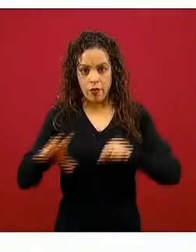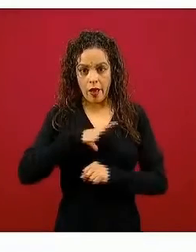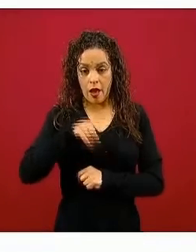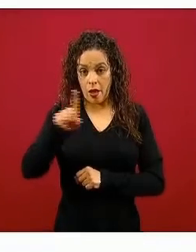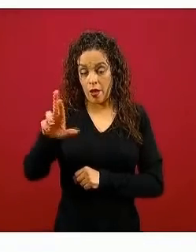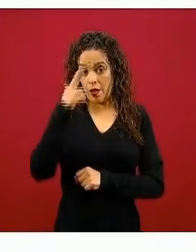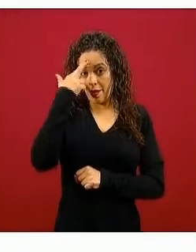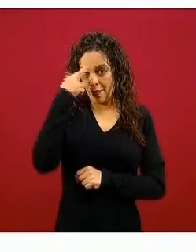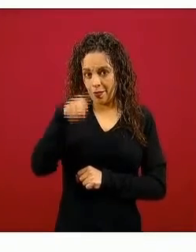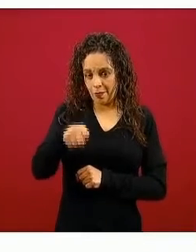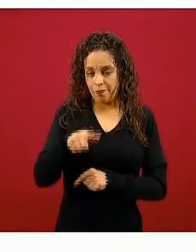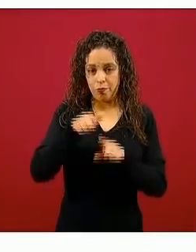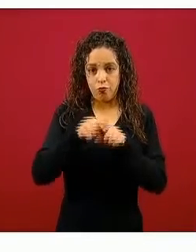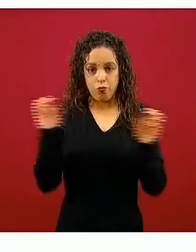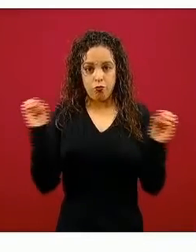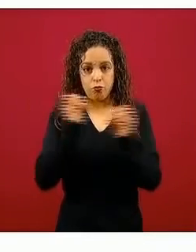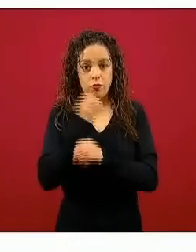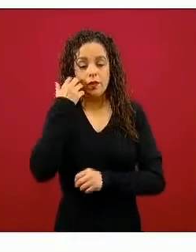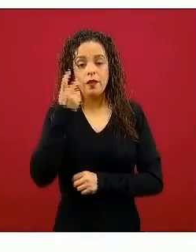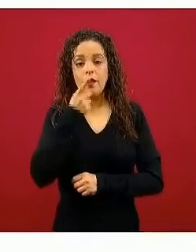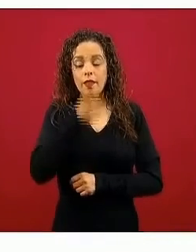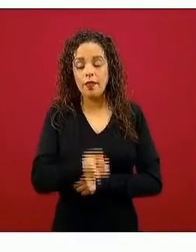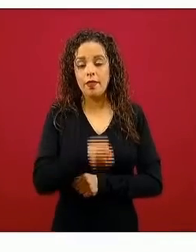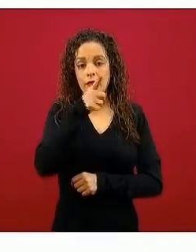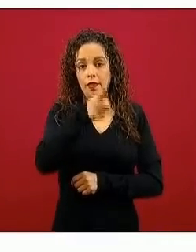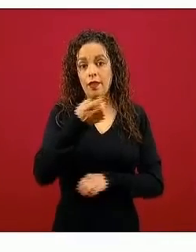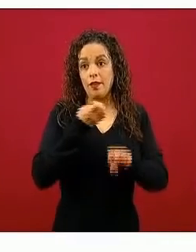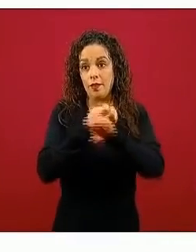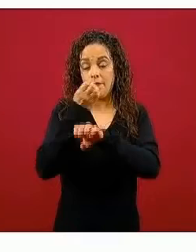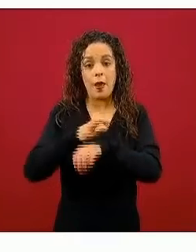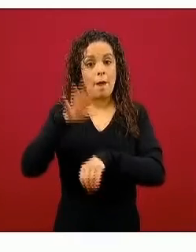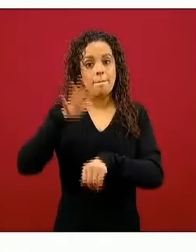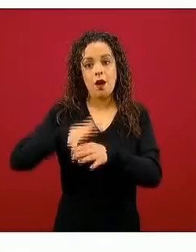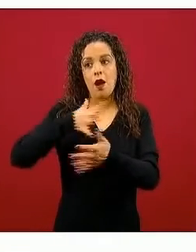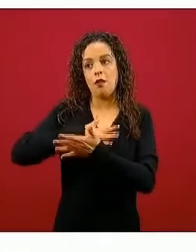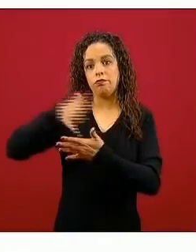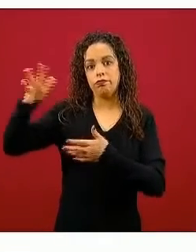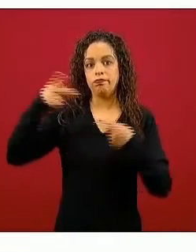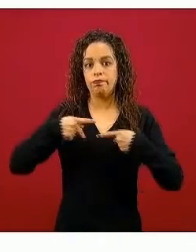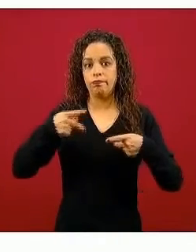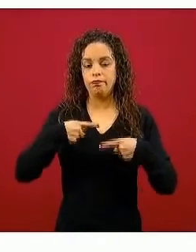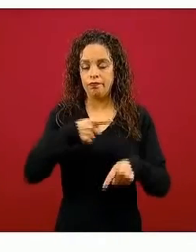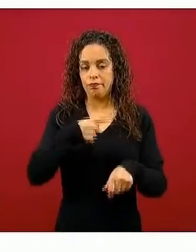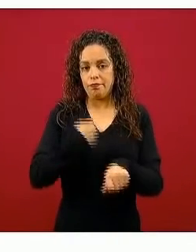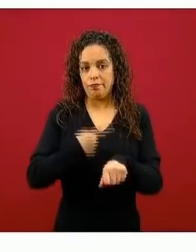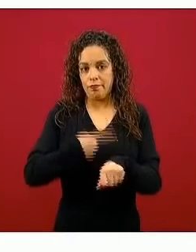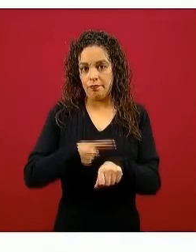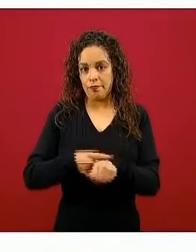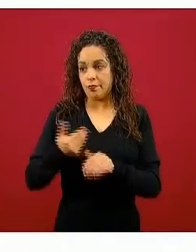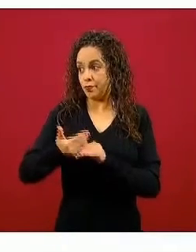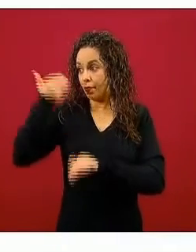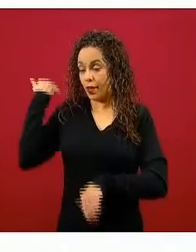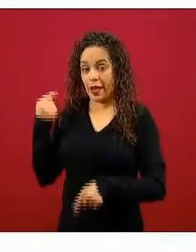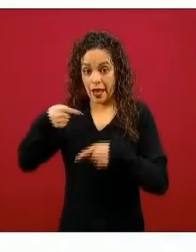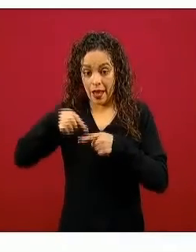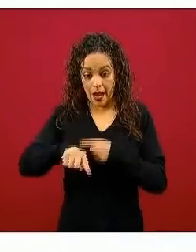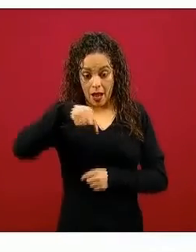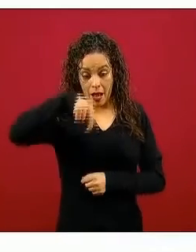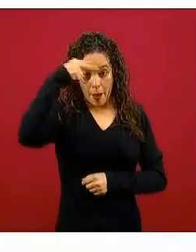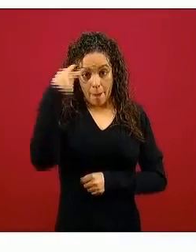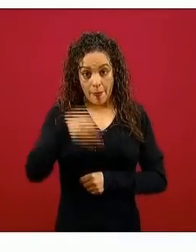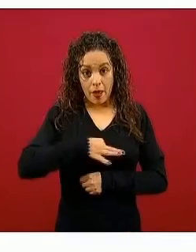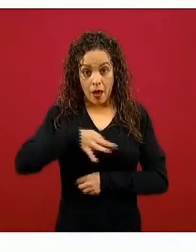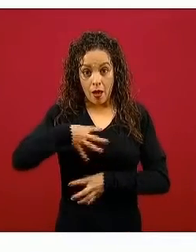oscuros representan aquellas entidades federativas que tienen la mayor carga acumulada, es decir, que desde que inició la epidemia en México, pues tienen la